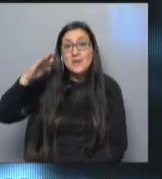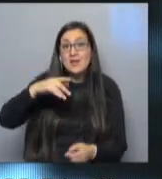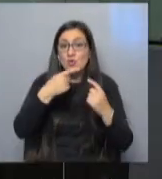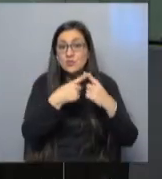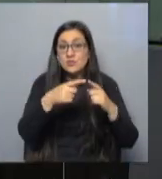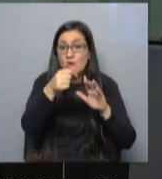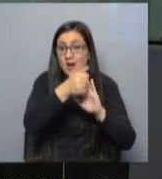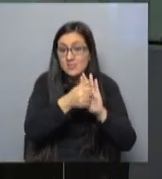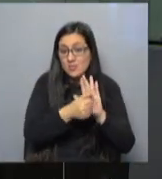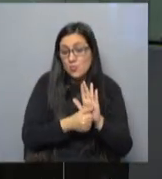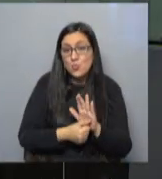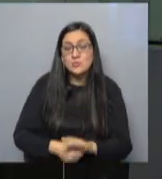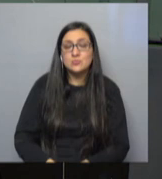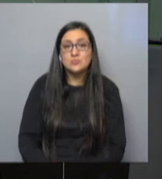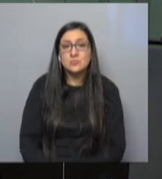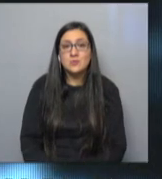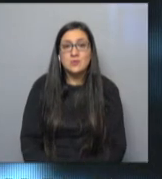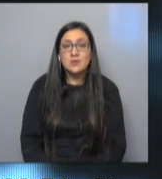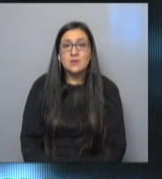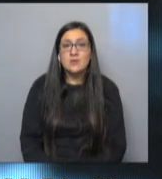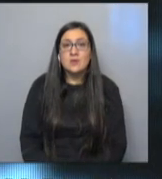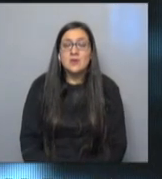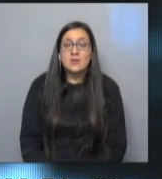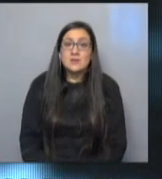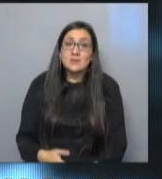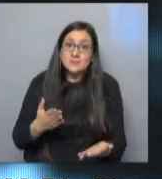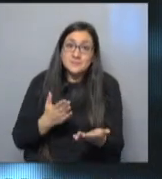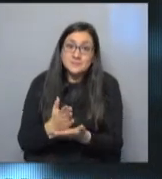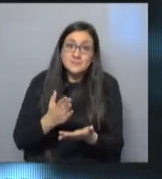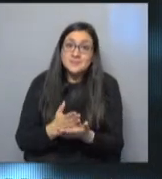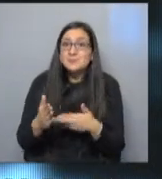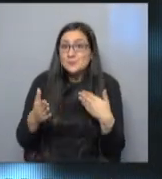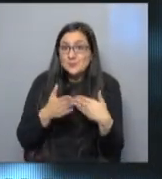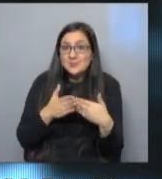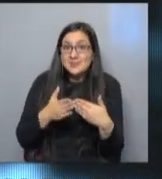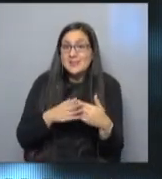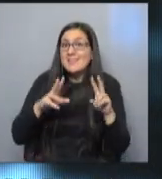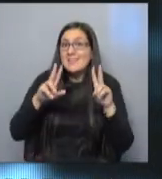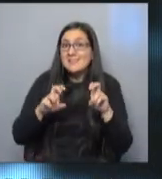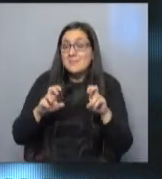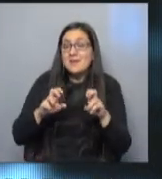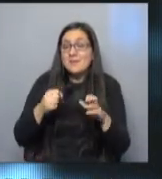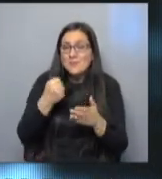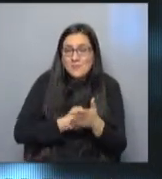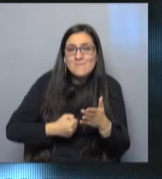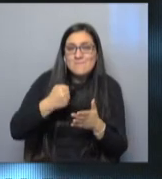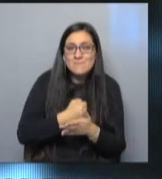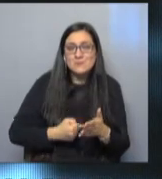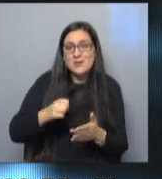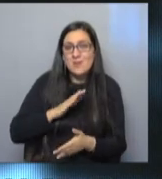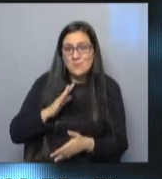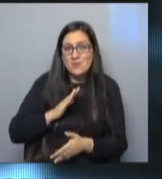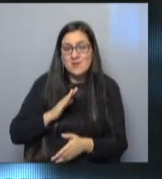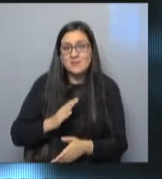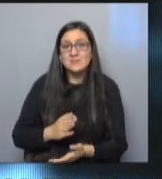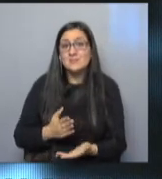y distintas facetas así que siempre estuvo muy cerca de los temas de la mujer y fue obra